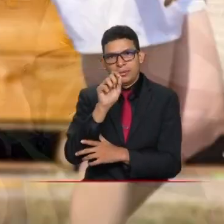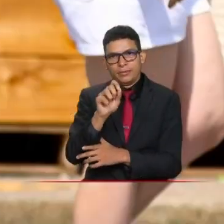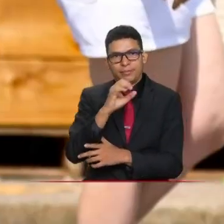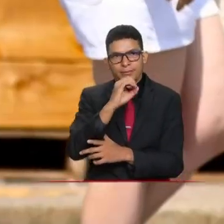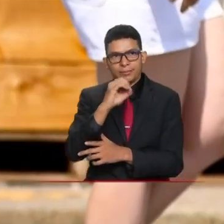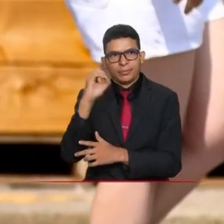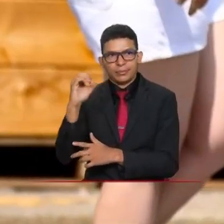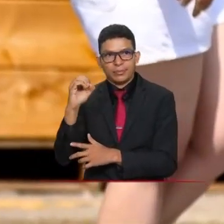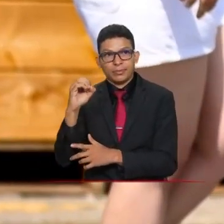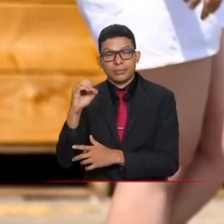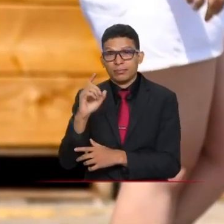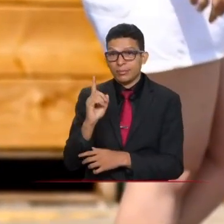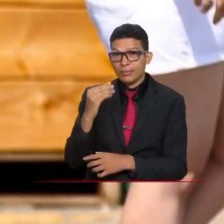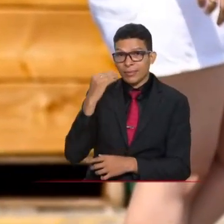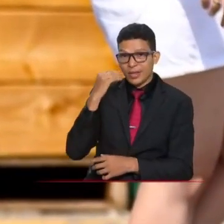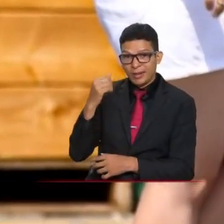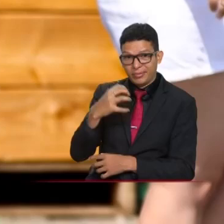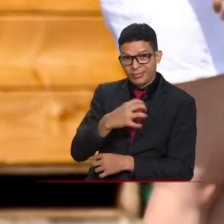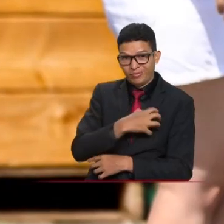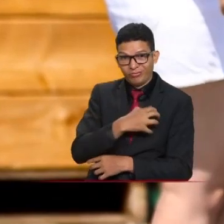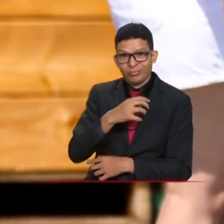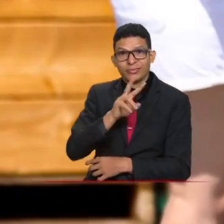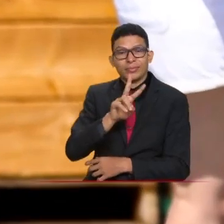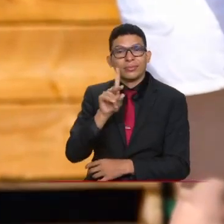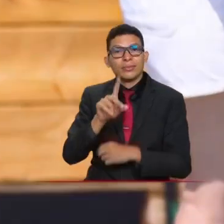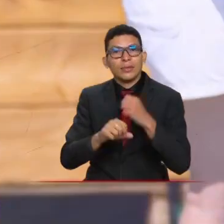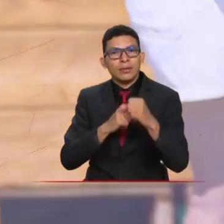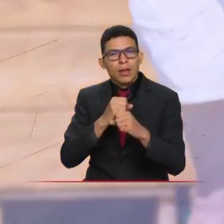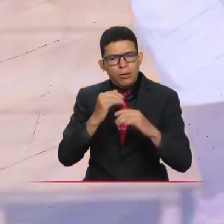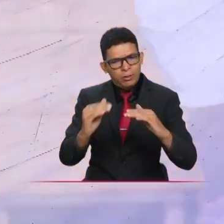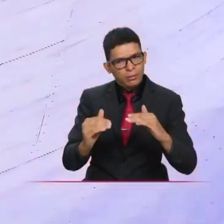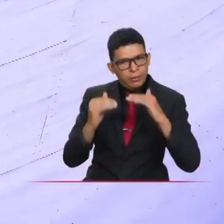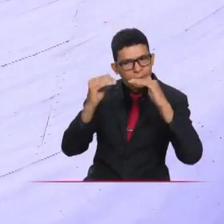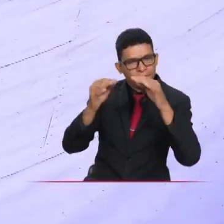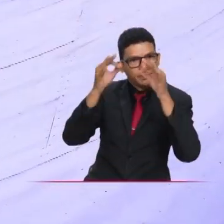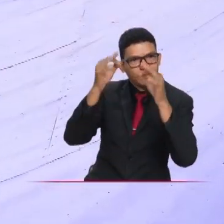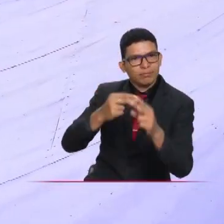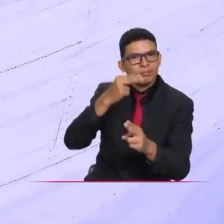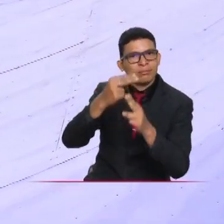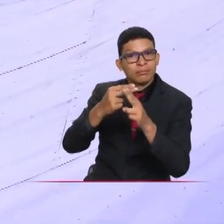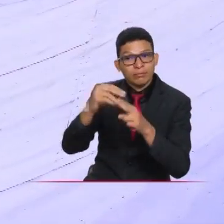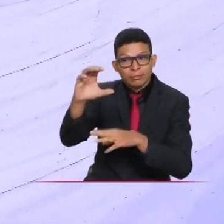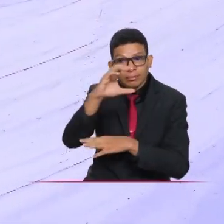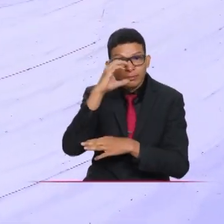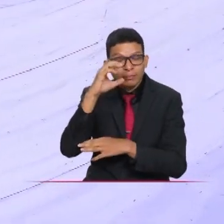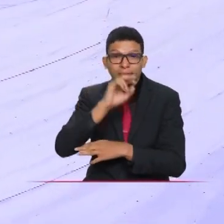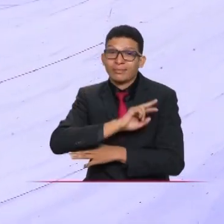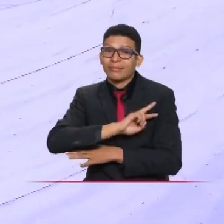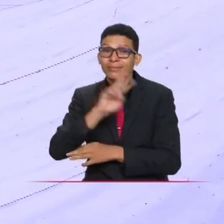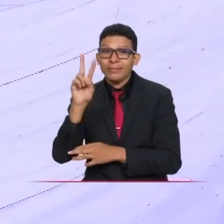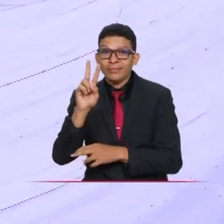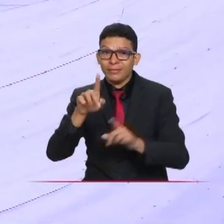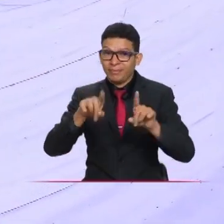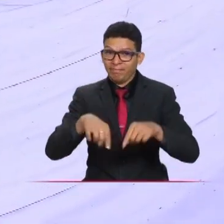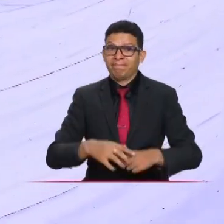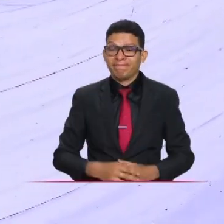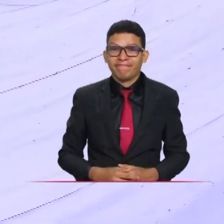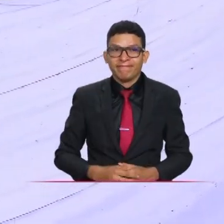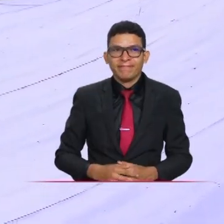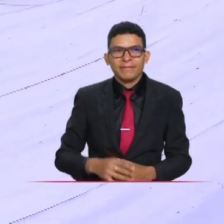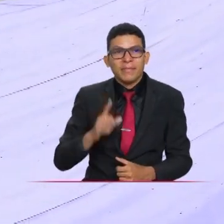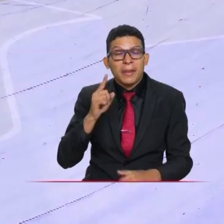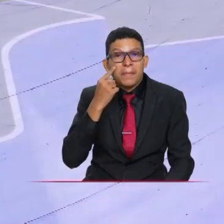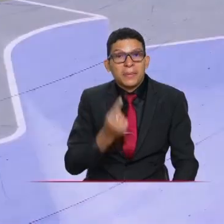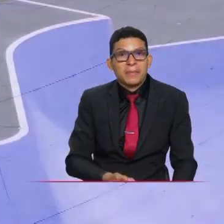88.00. La campeona de 21 años dejó en alto el nombre no solo de Colombia, sino del Valle del Cauca en esta